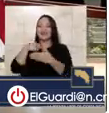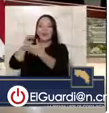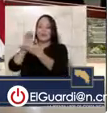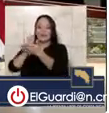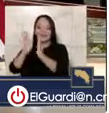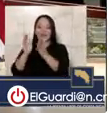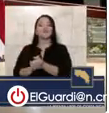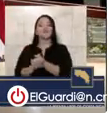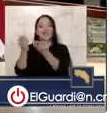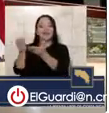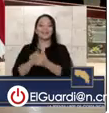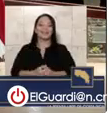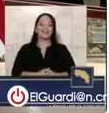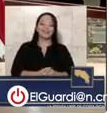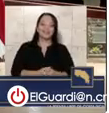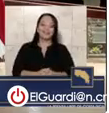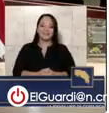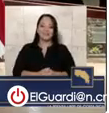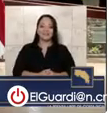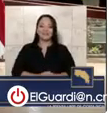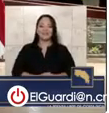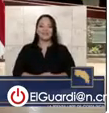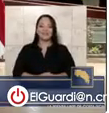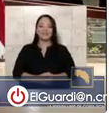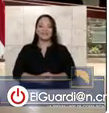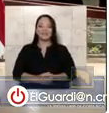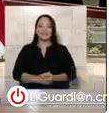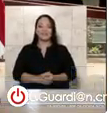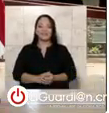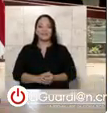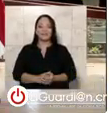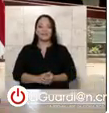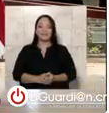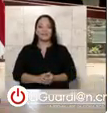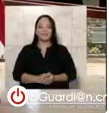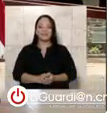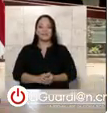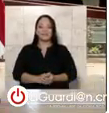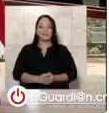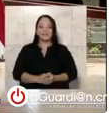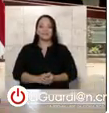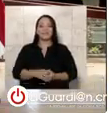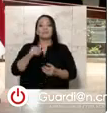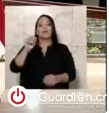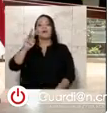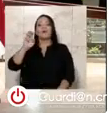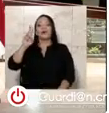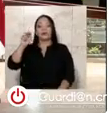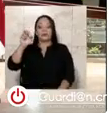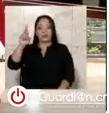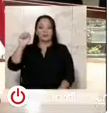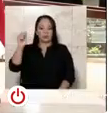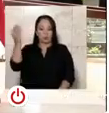Adelante, por favor. Don Arnold. Werner Stolz. Don Werner Scholz,